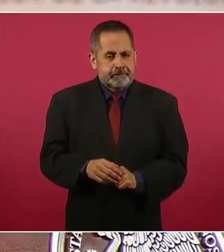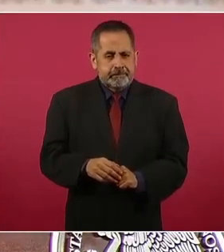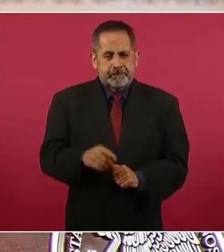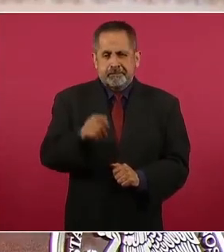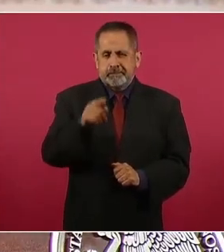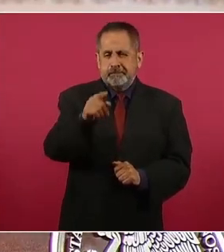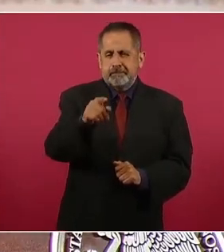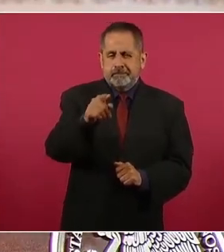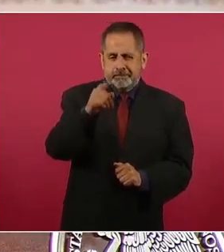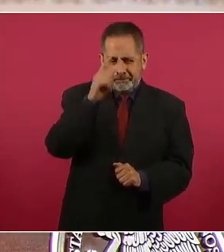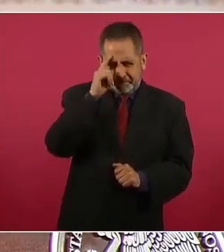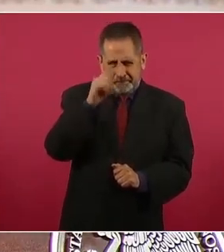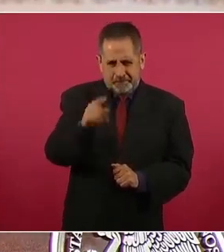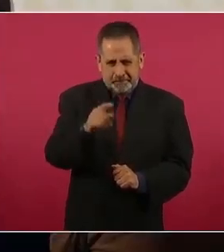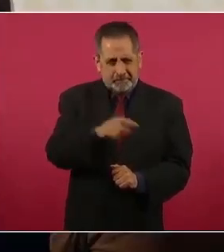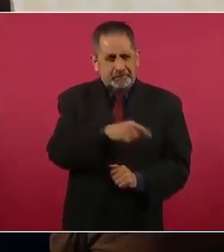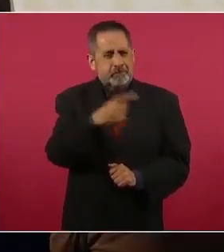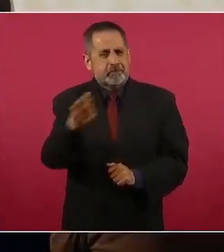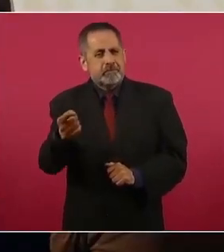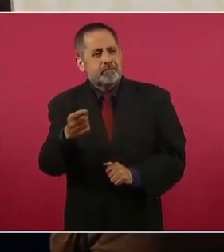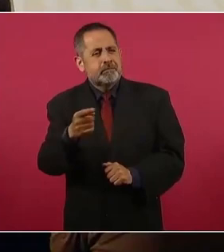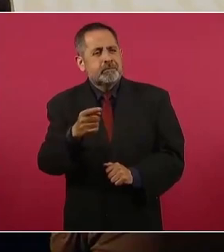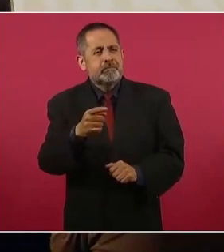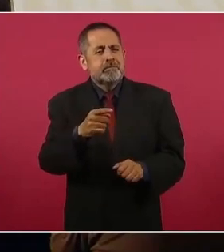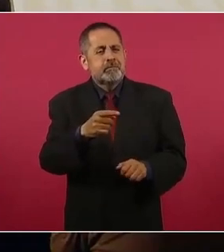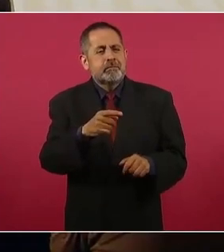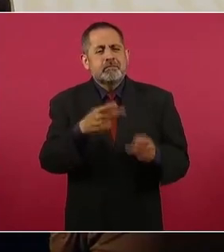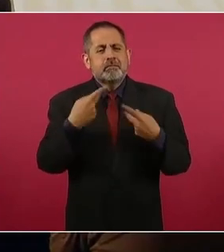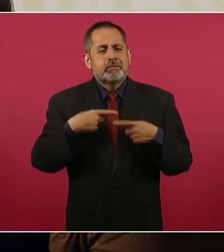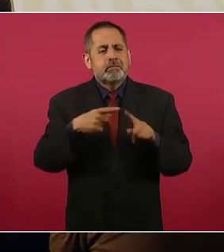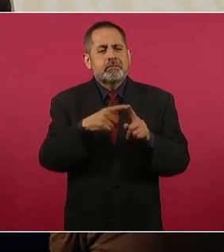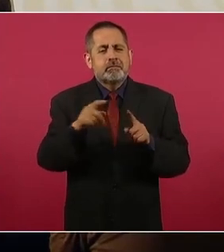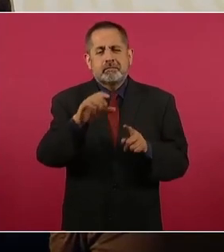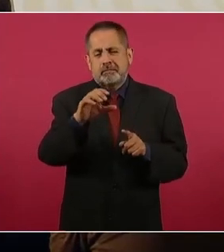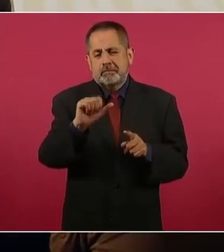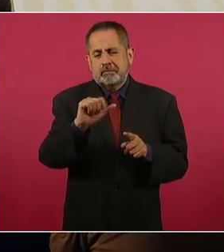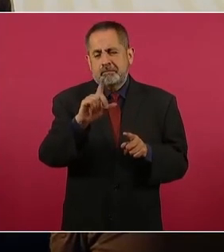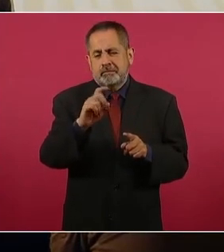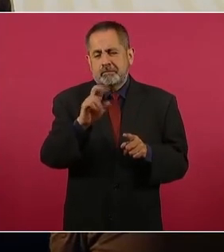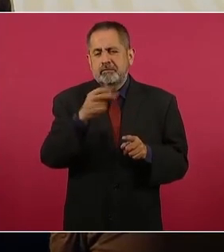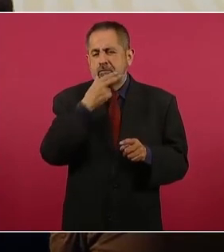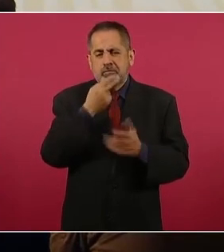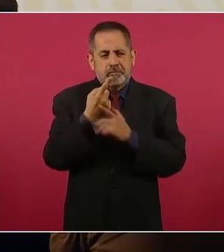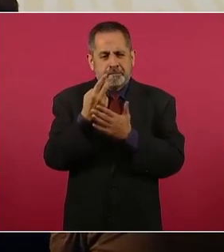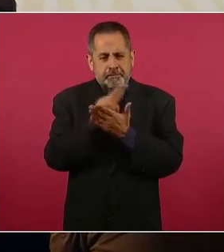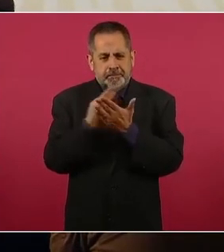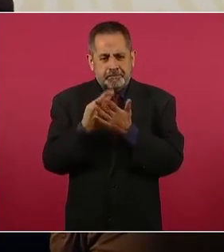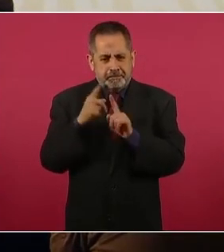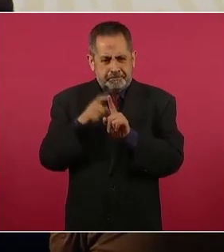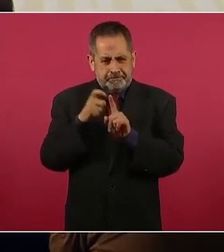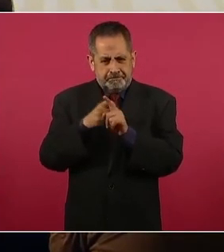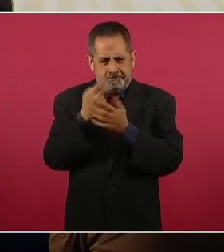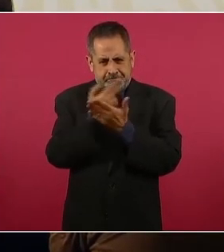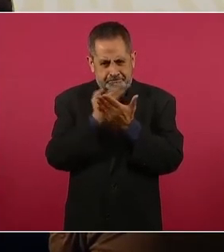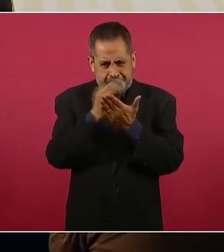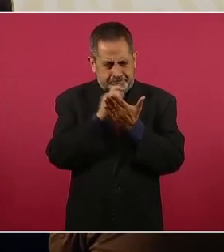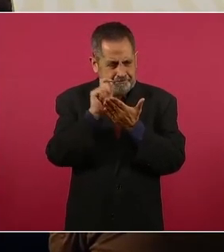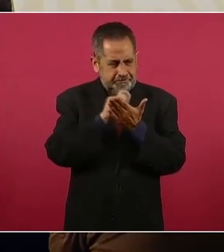saca su tocayo Calderón, que es un caricaturista también conservador,